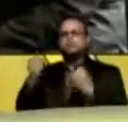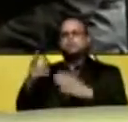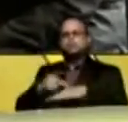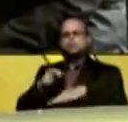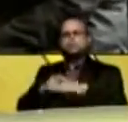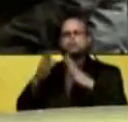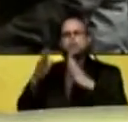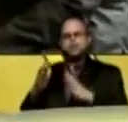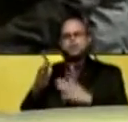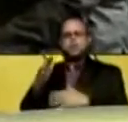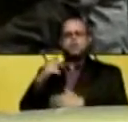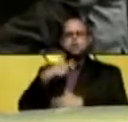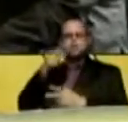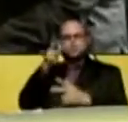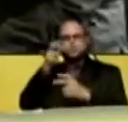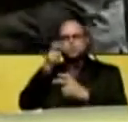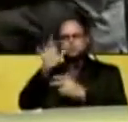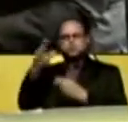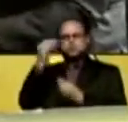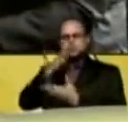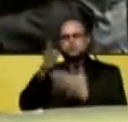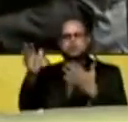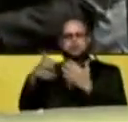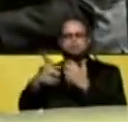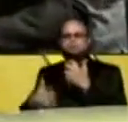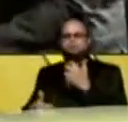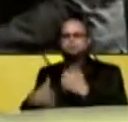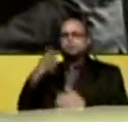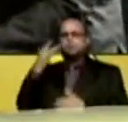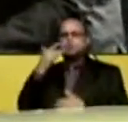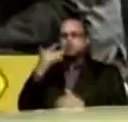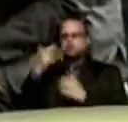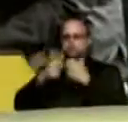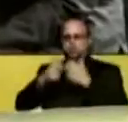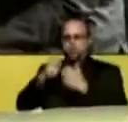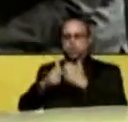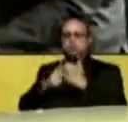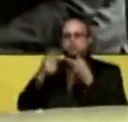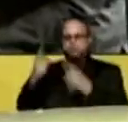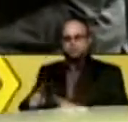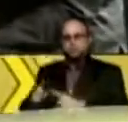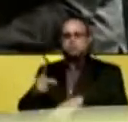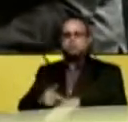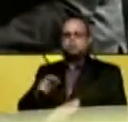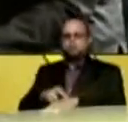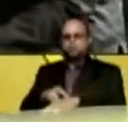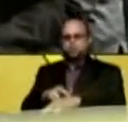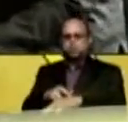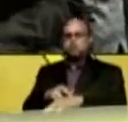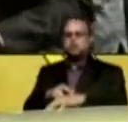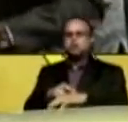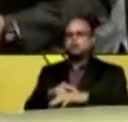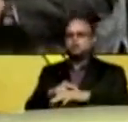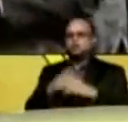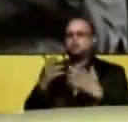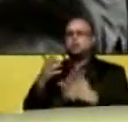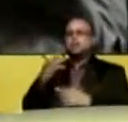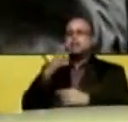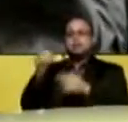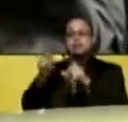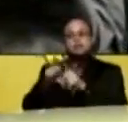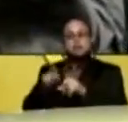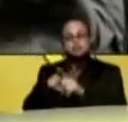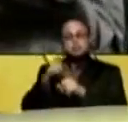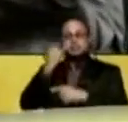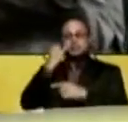mensaje prácticamente a destiempo por los problemas que se están viviendo en puerto rico- los últimos días en los últimos meses e inclusive si